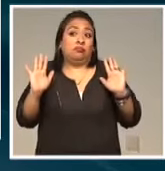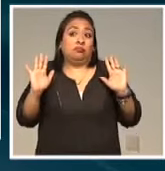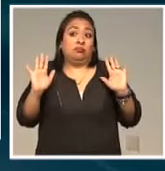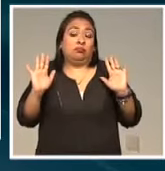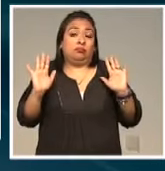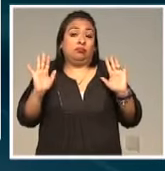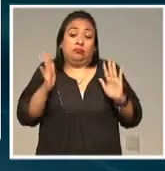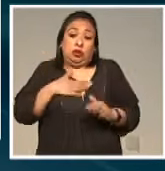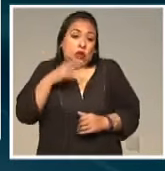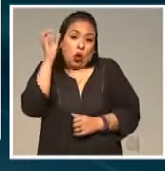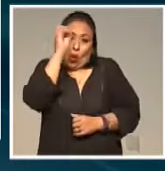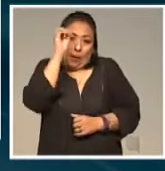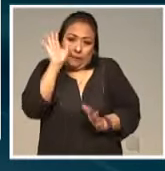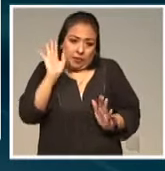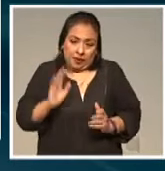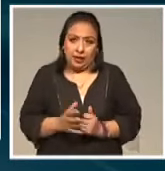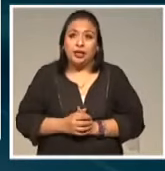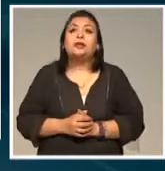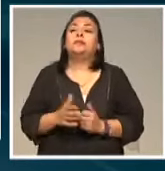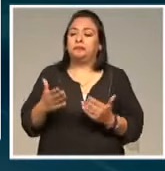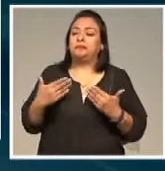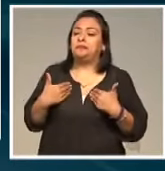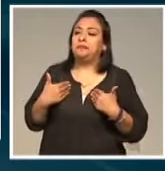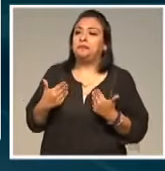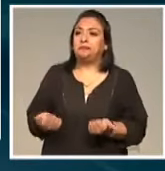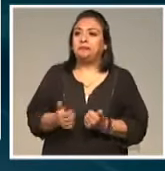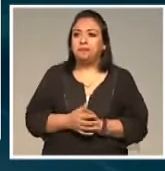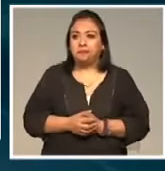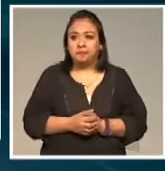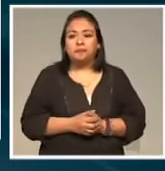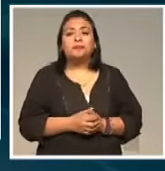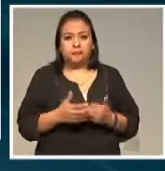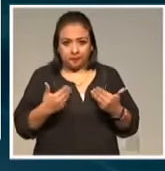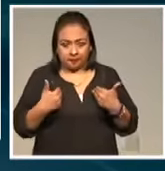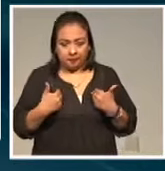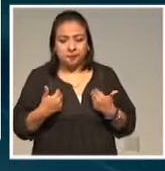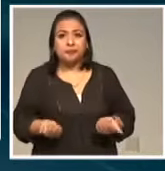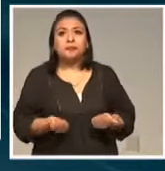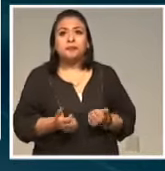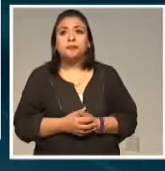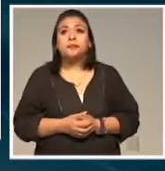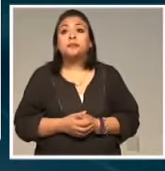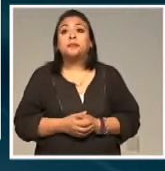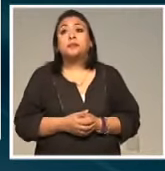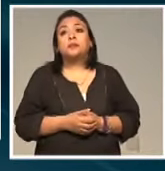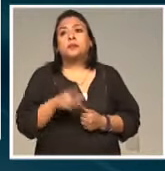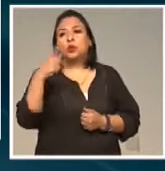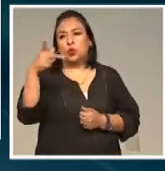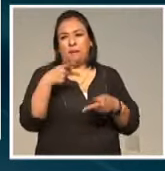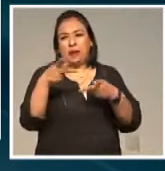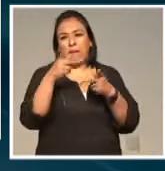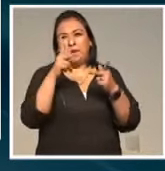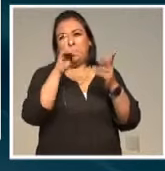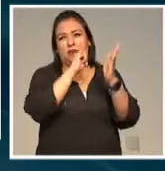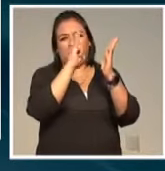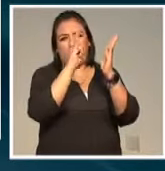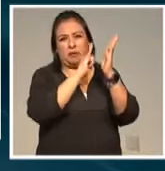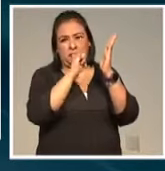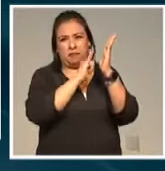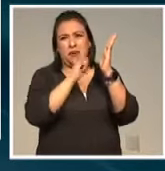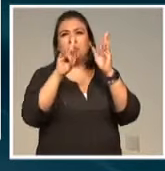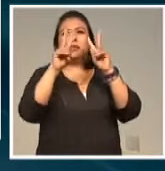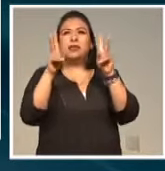yo puedo decir. Comprendo. Entiendo que el catálogo que preparaste